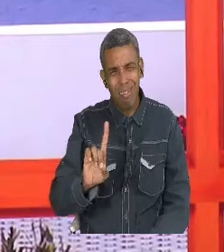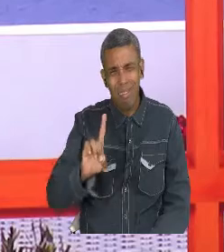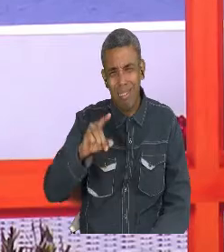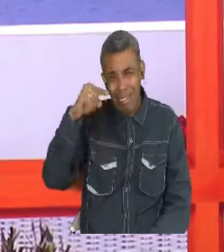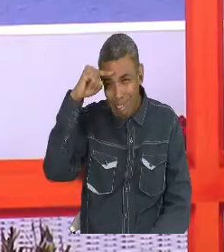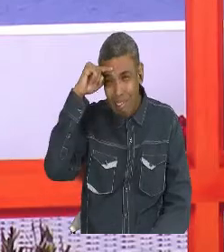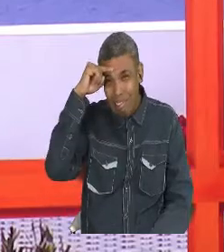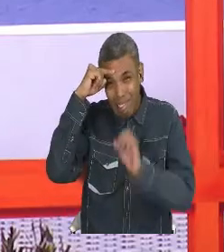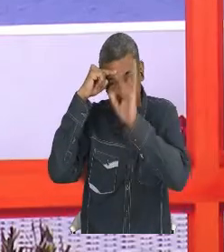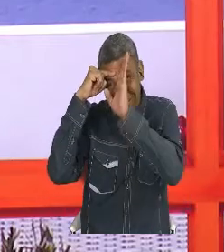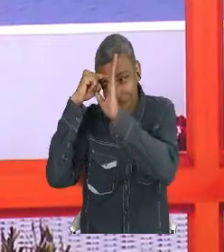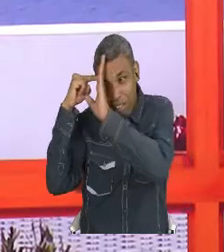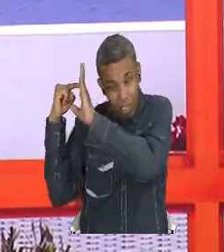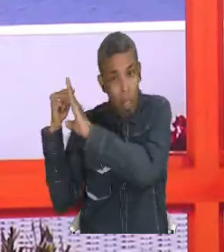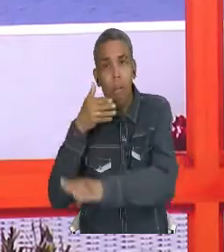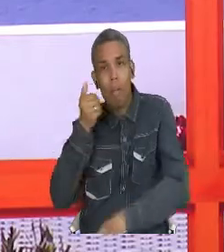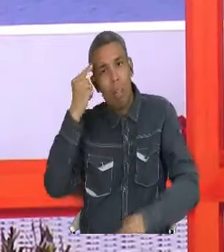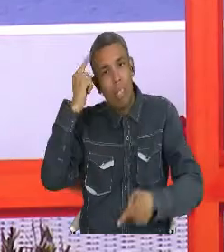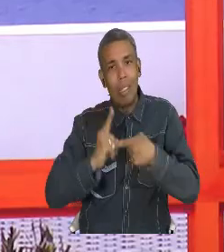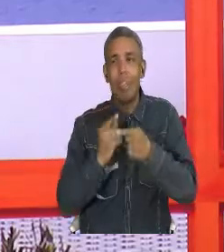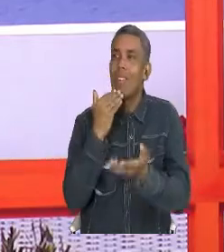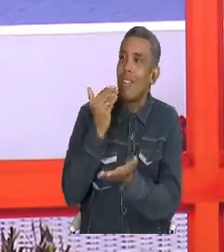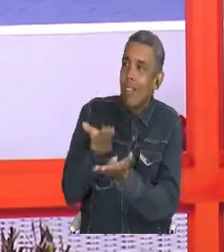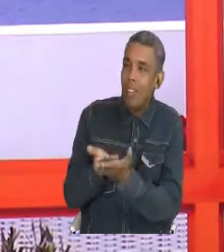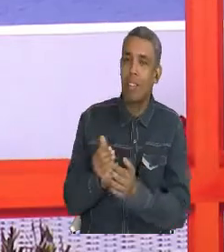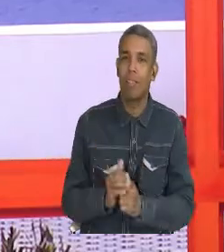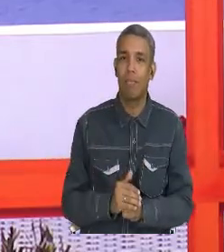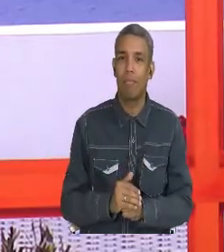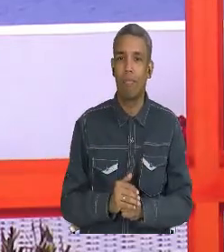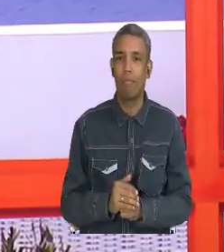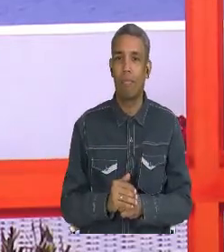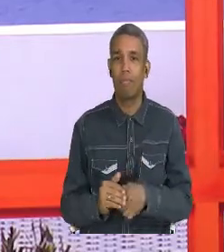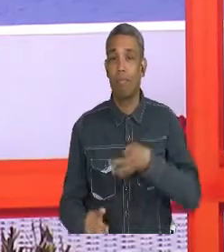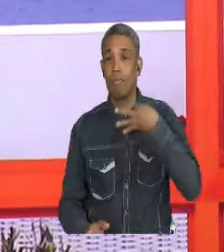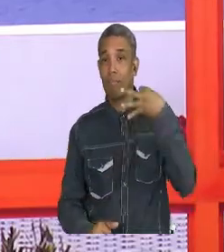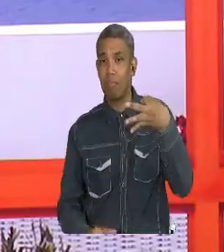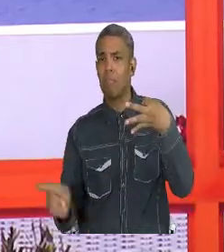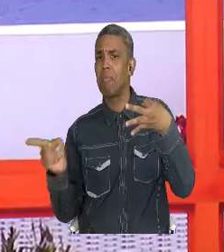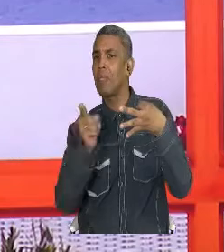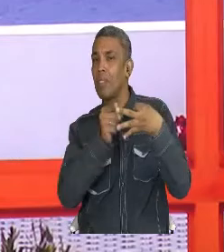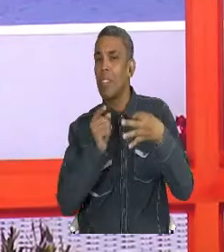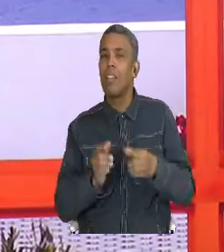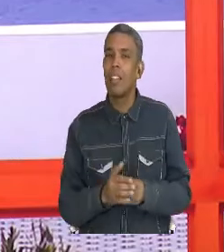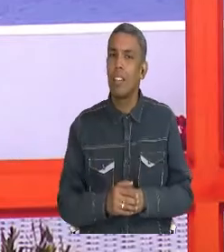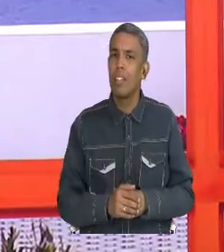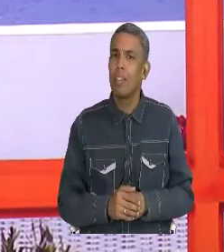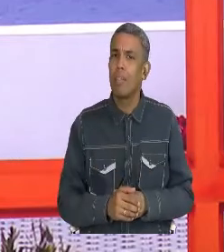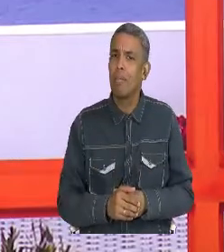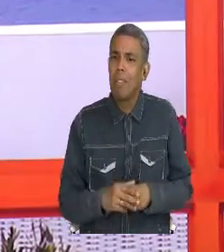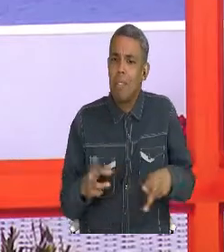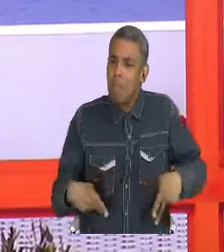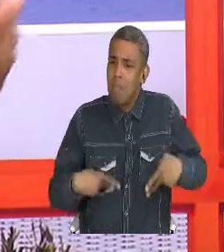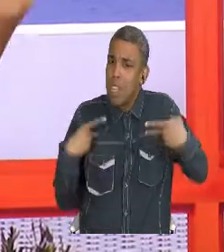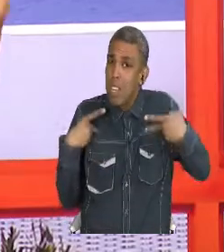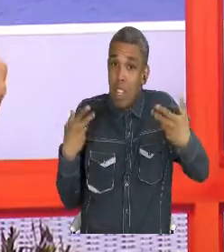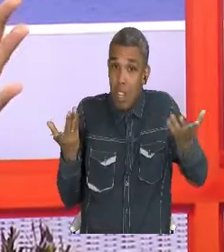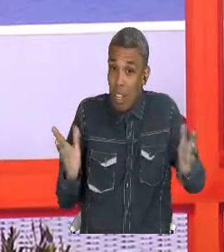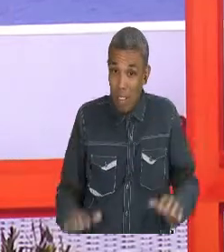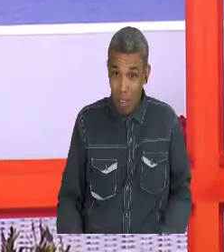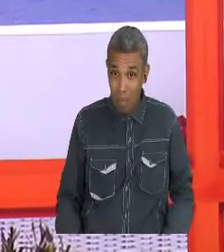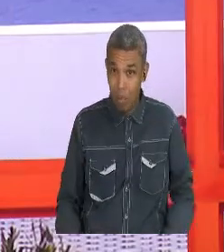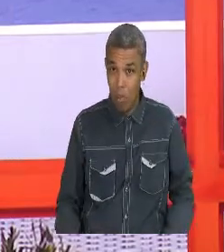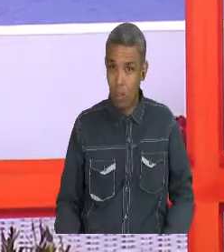lleva a un bienestar y a una felicidad también. Vivir nuestra vida también es muy importante. Muchas veces las personas toman decisiones por